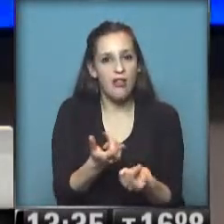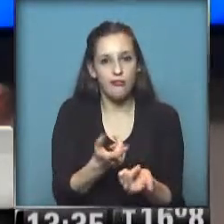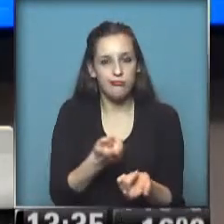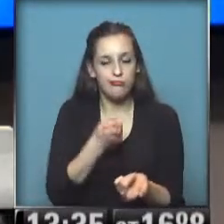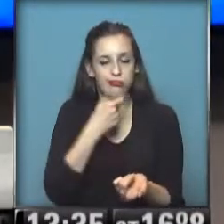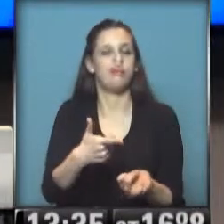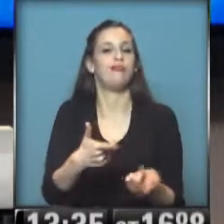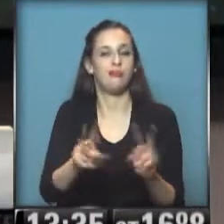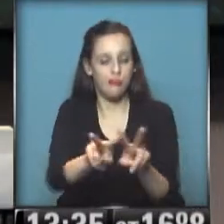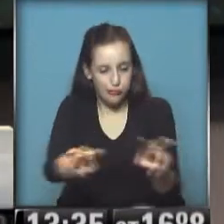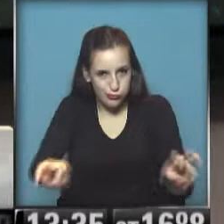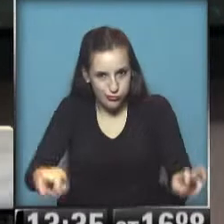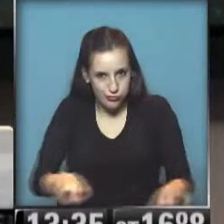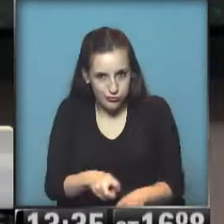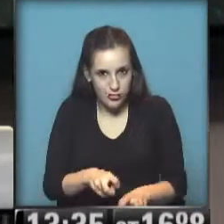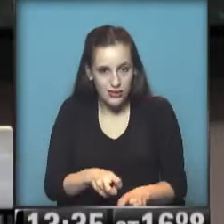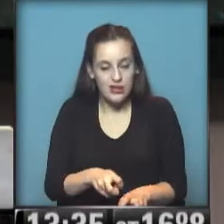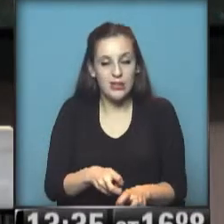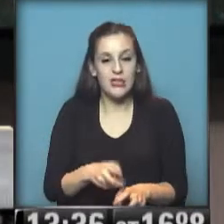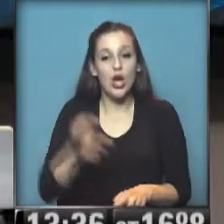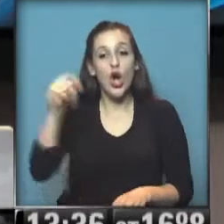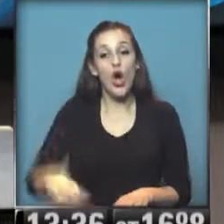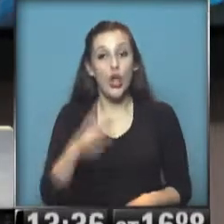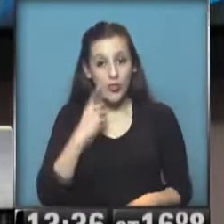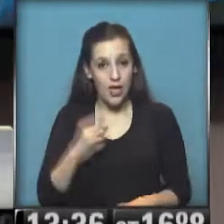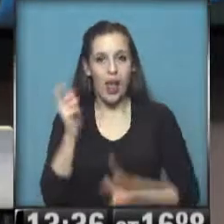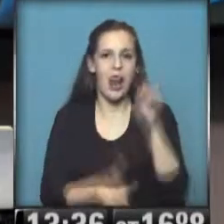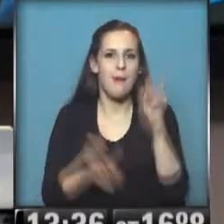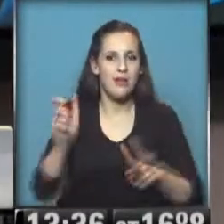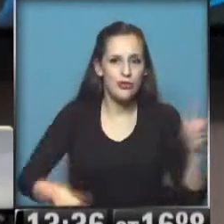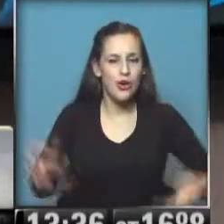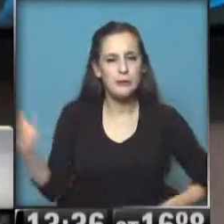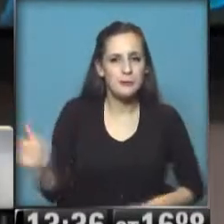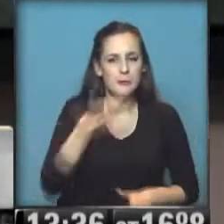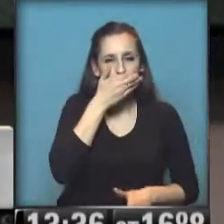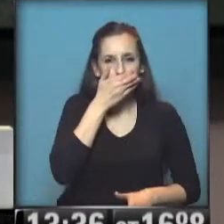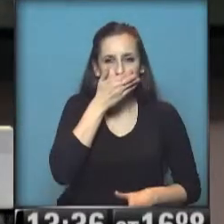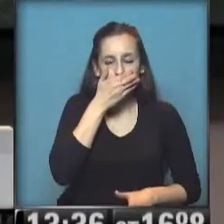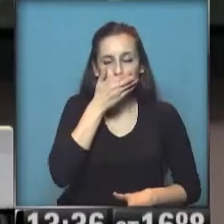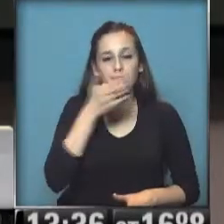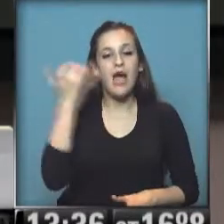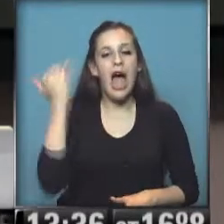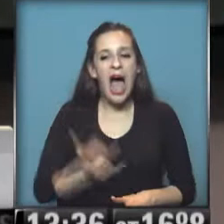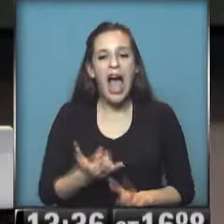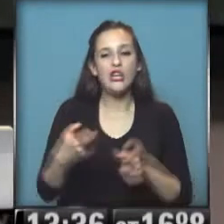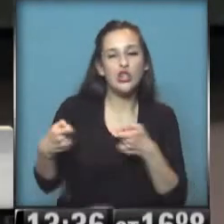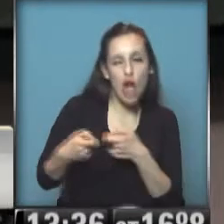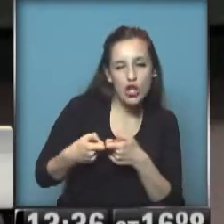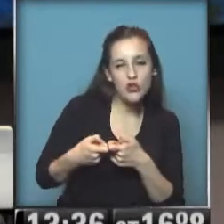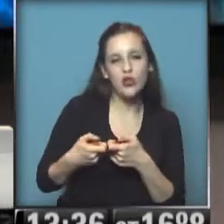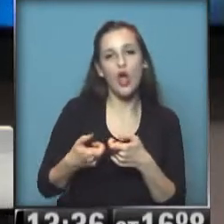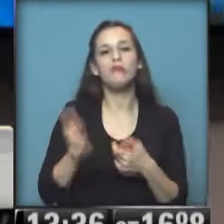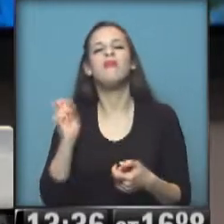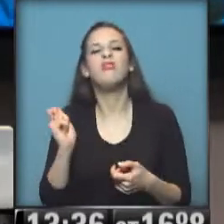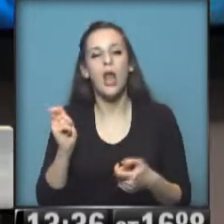en esta cadena donde hay trata y tráfico de personas con toda seguridad hay enormes complicidades políticas